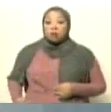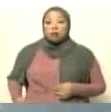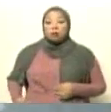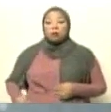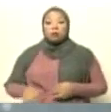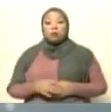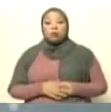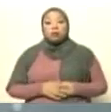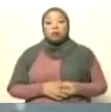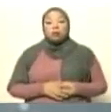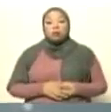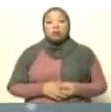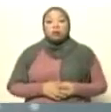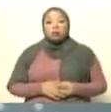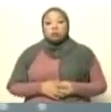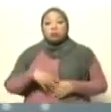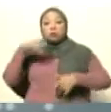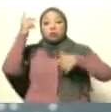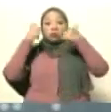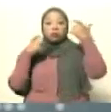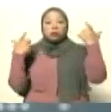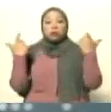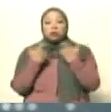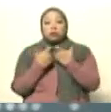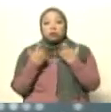un papelito al presidente Chávez y que diga la hora